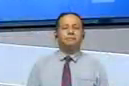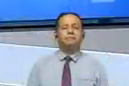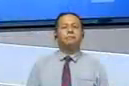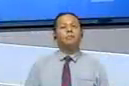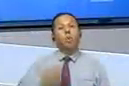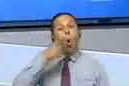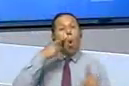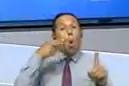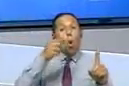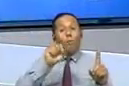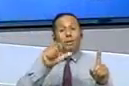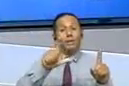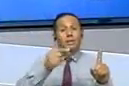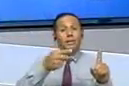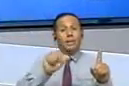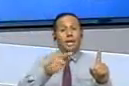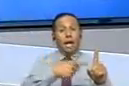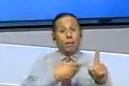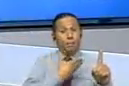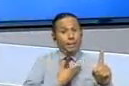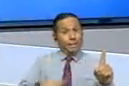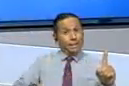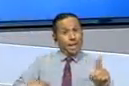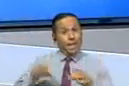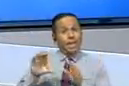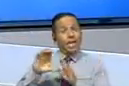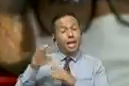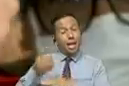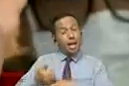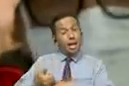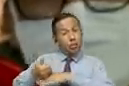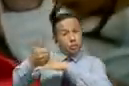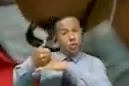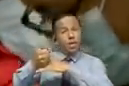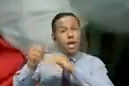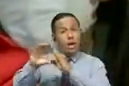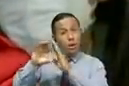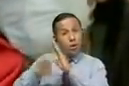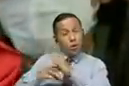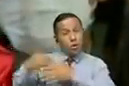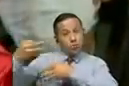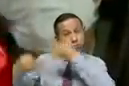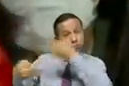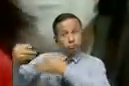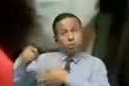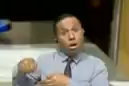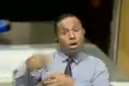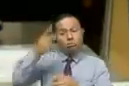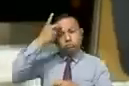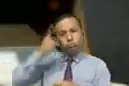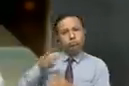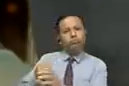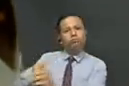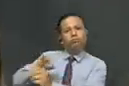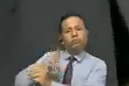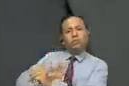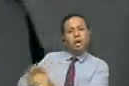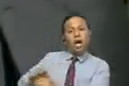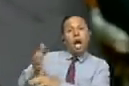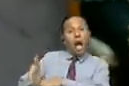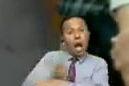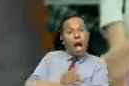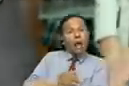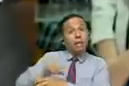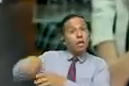Hernán Salgado, presidente de la Corte Constitucional, deja el cargo. Mediante sorteo, fue uno de los tres jueces escogidos para